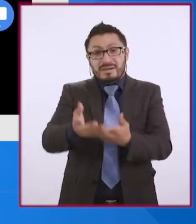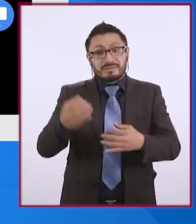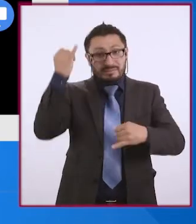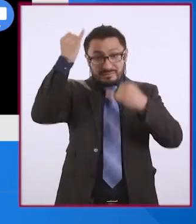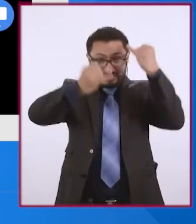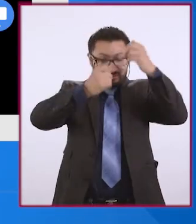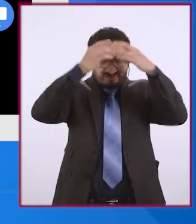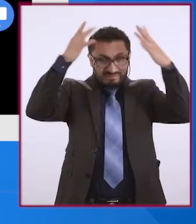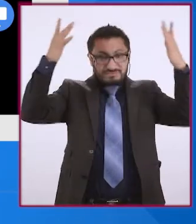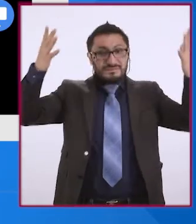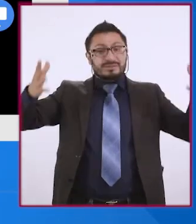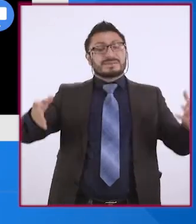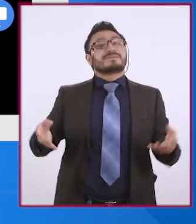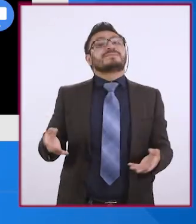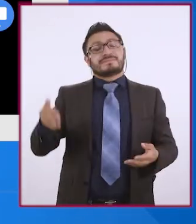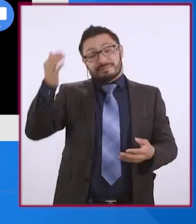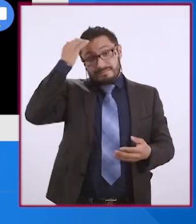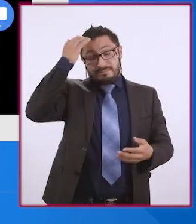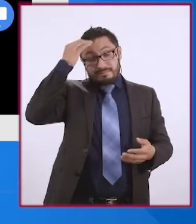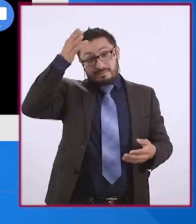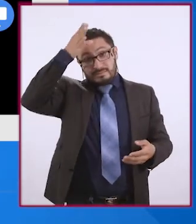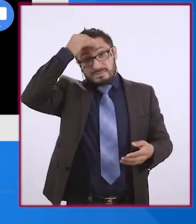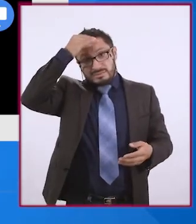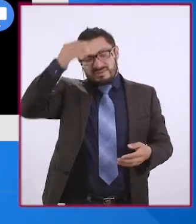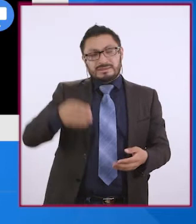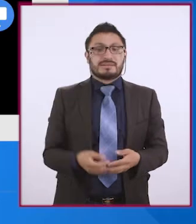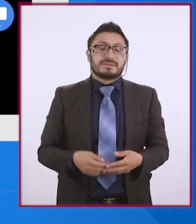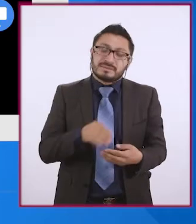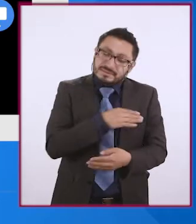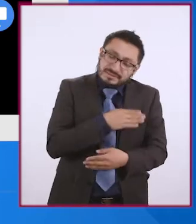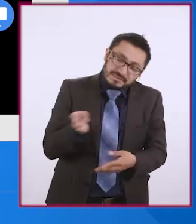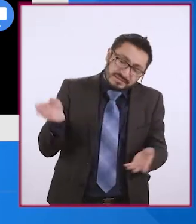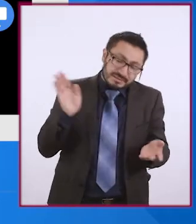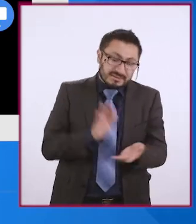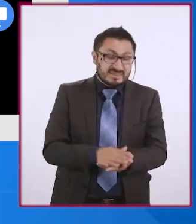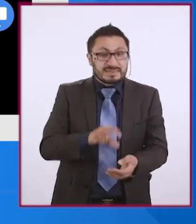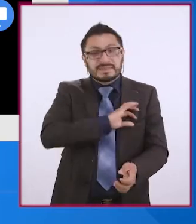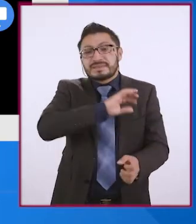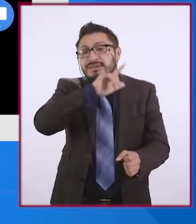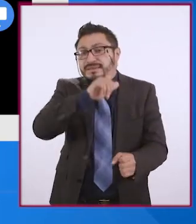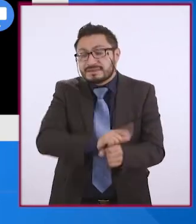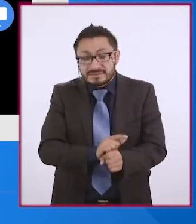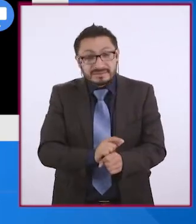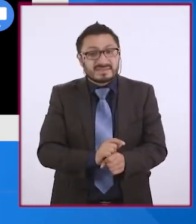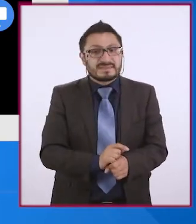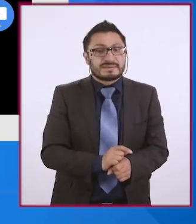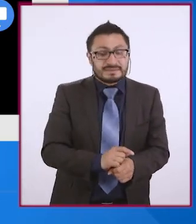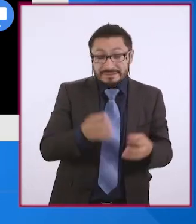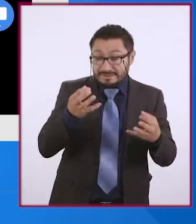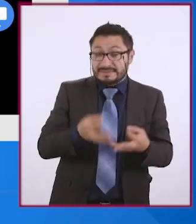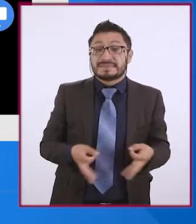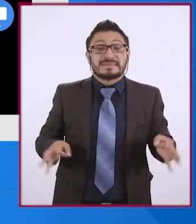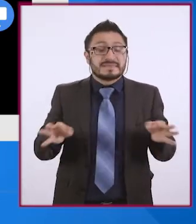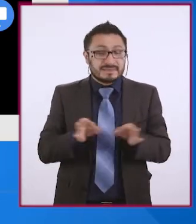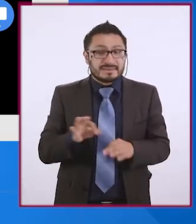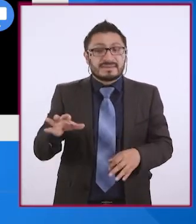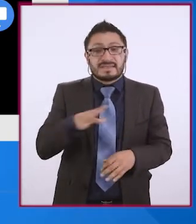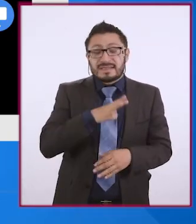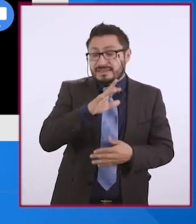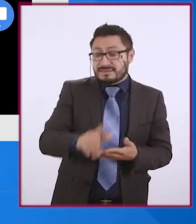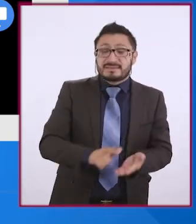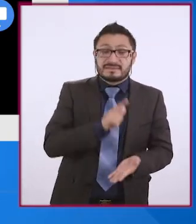el cultivo del conocimiento. Bueno, en especial, es conveniente que haya una